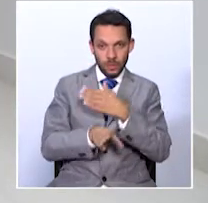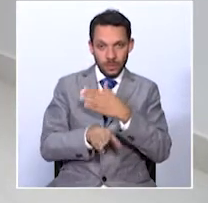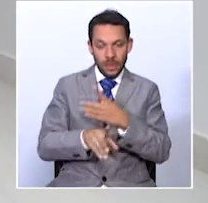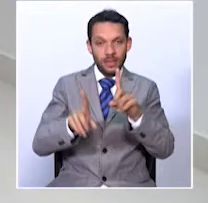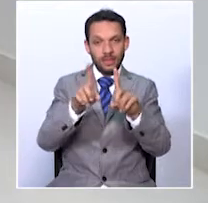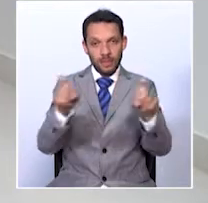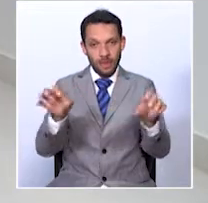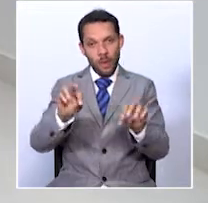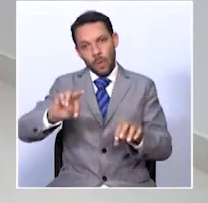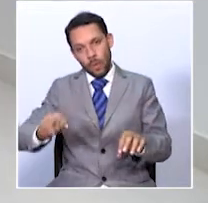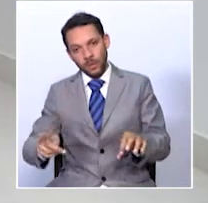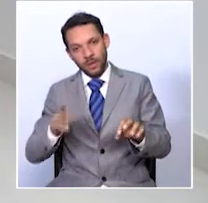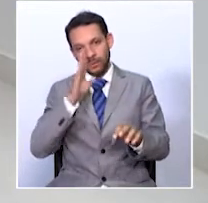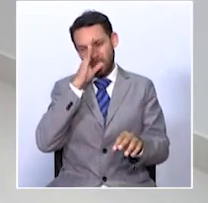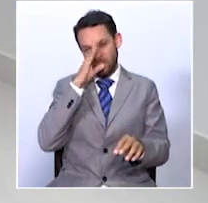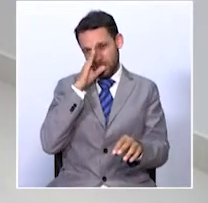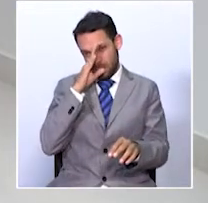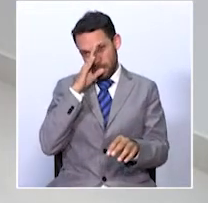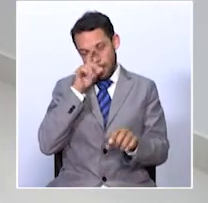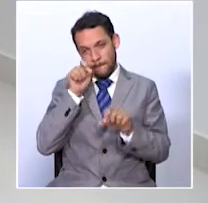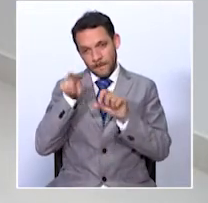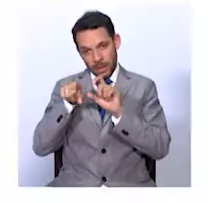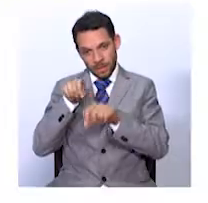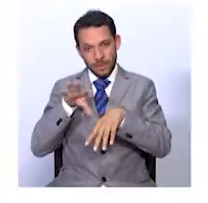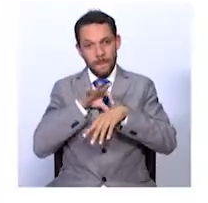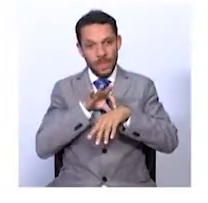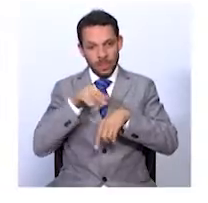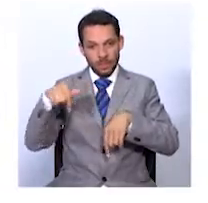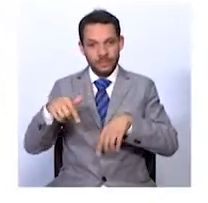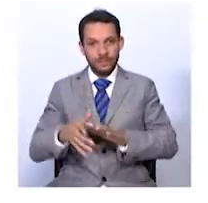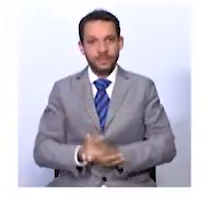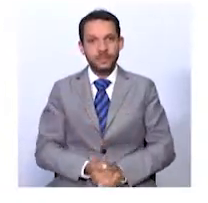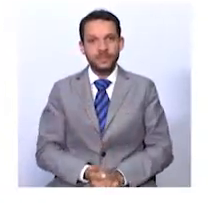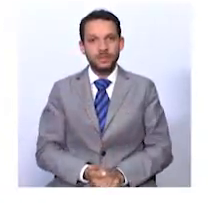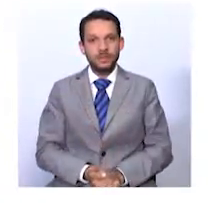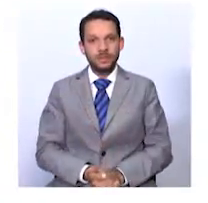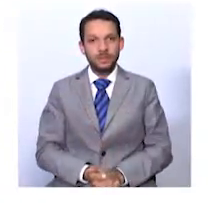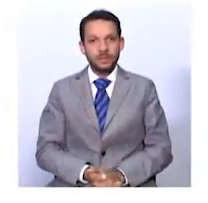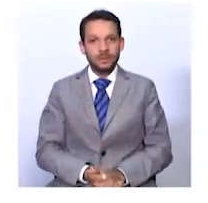también otras inquietudes por parte de médicos que están viendo el programa.